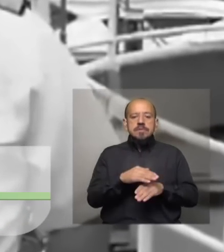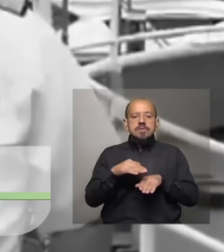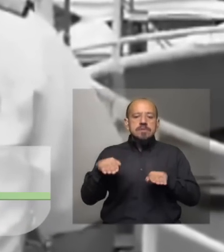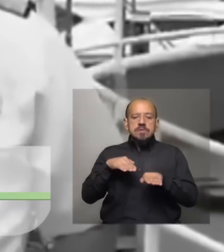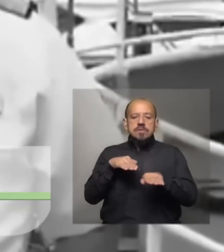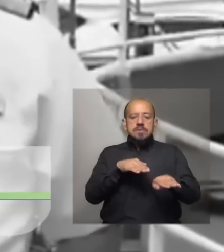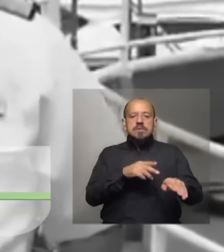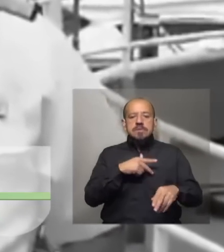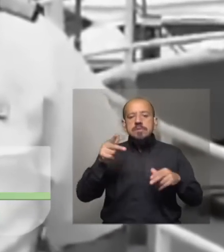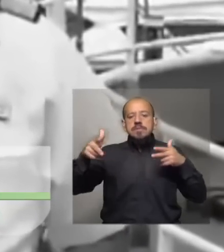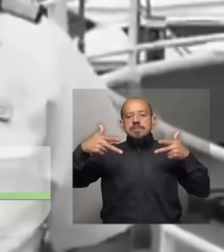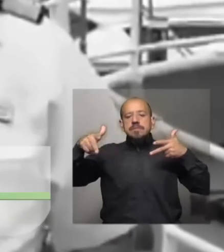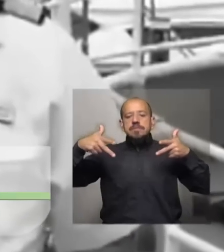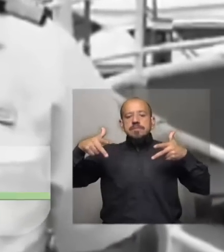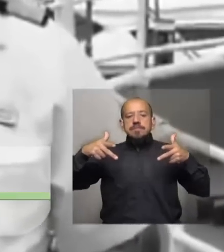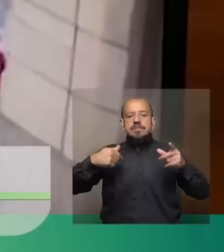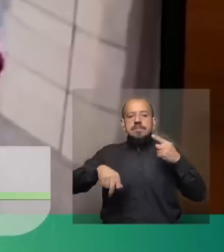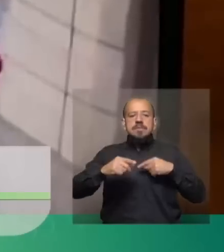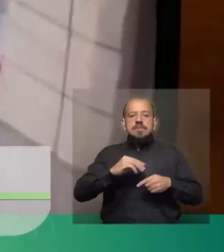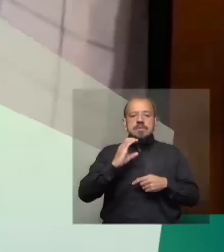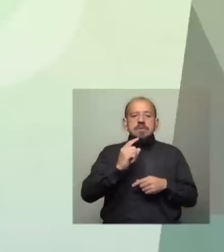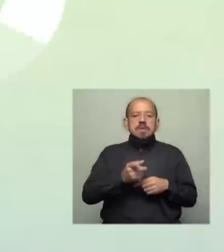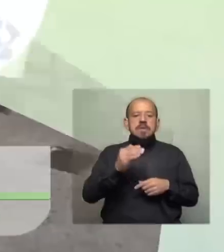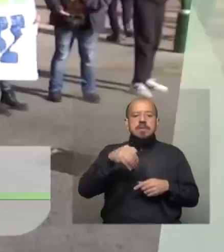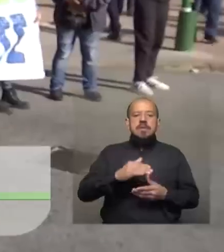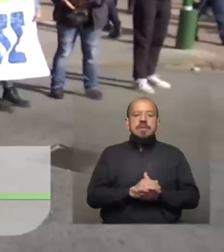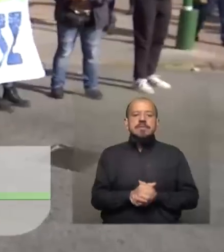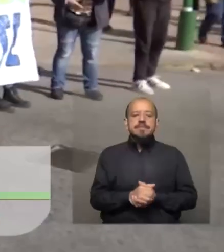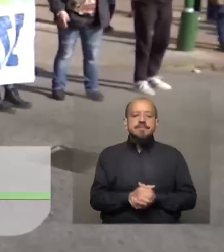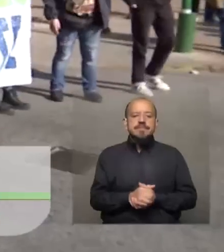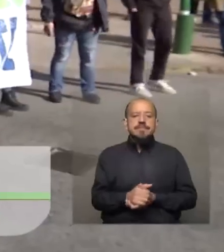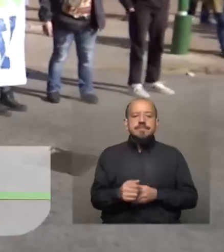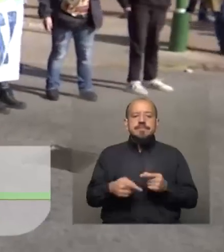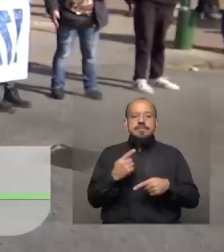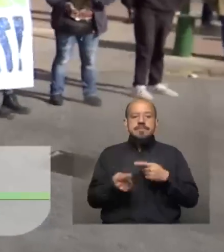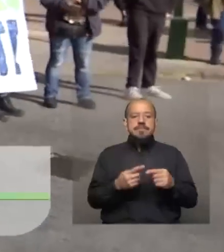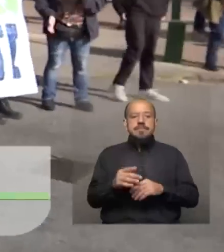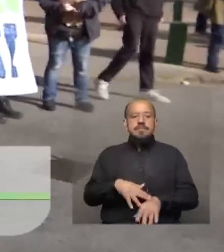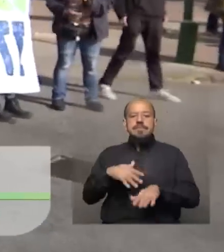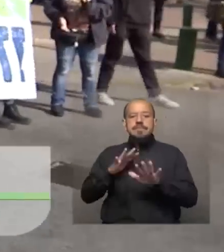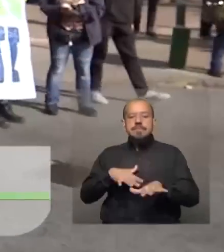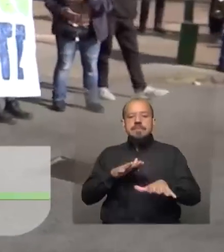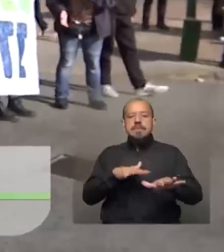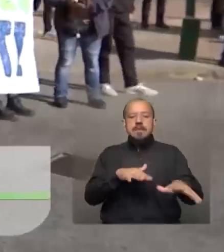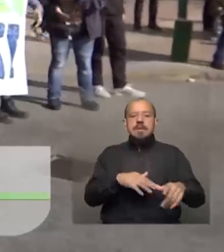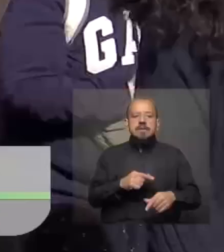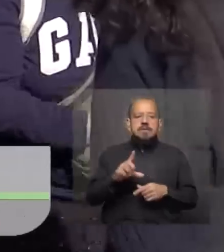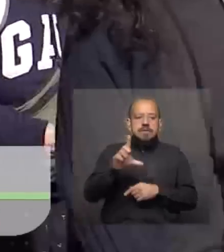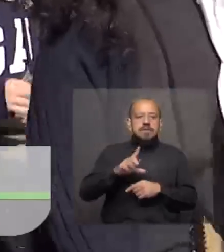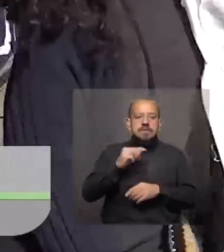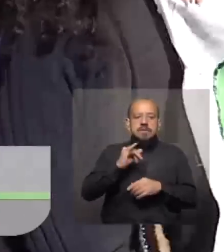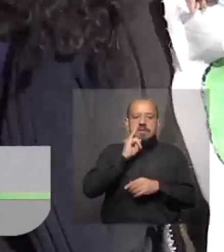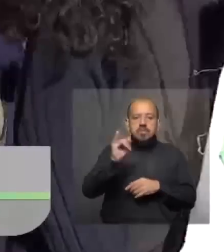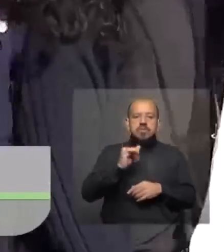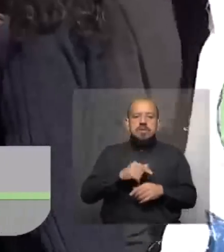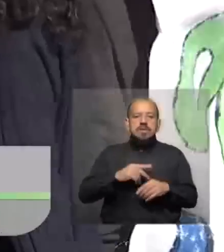registros de las cámaras de videovigilancia del centro de monitoreo siguen las movilizaciones estudiantiles a nivel de secundaria denuncian